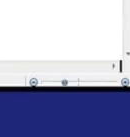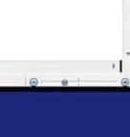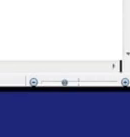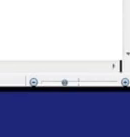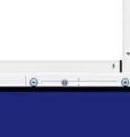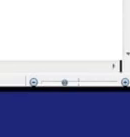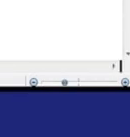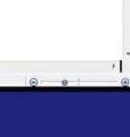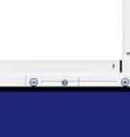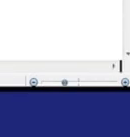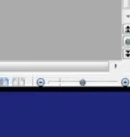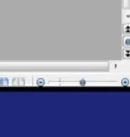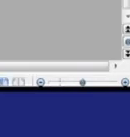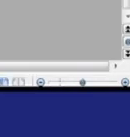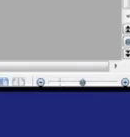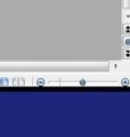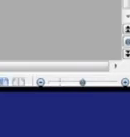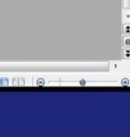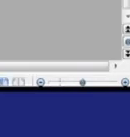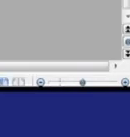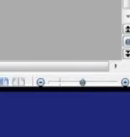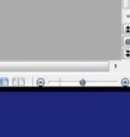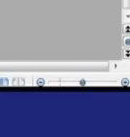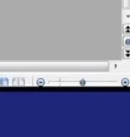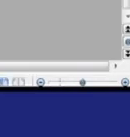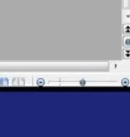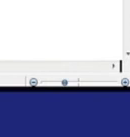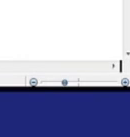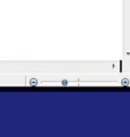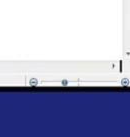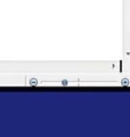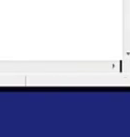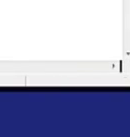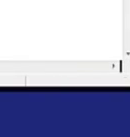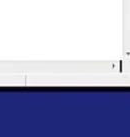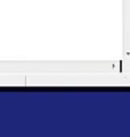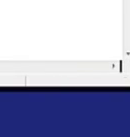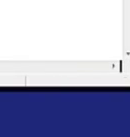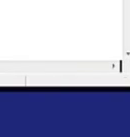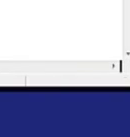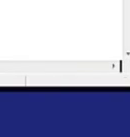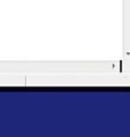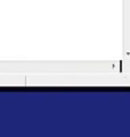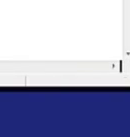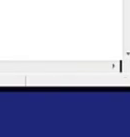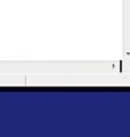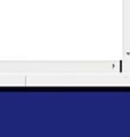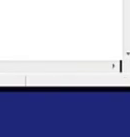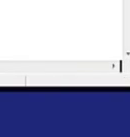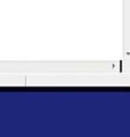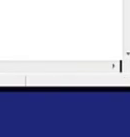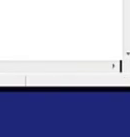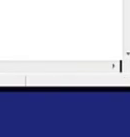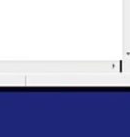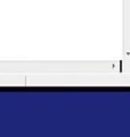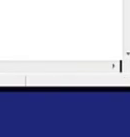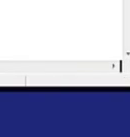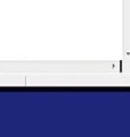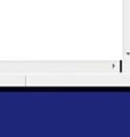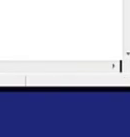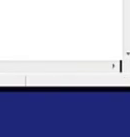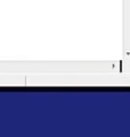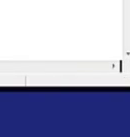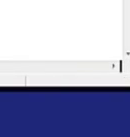tenemos. Esta para usarlas al introducir la nueva función que será la función